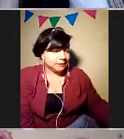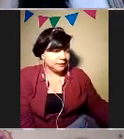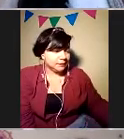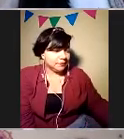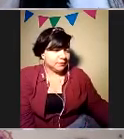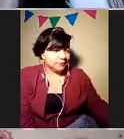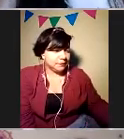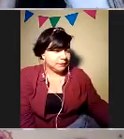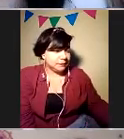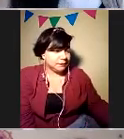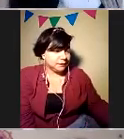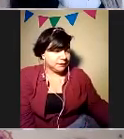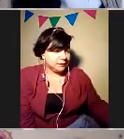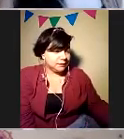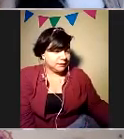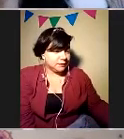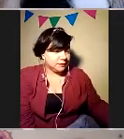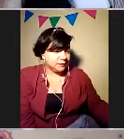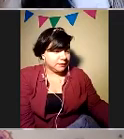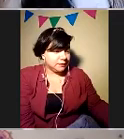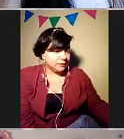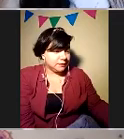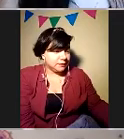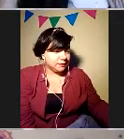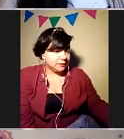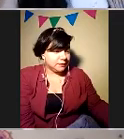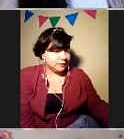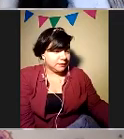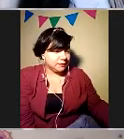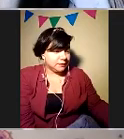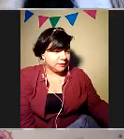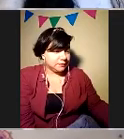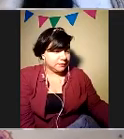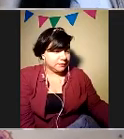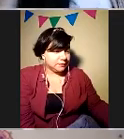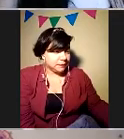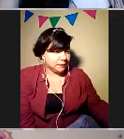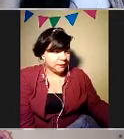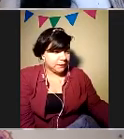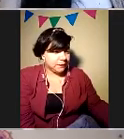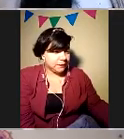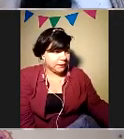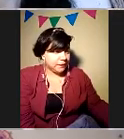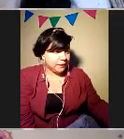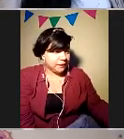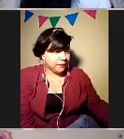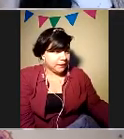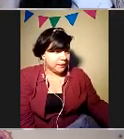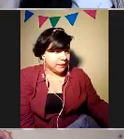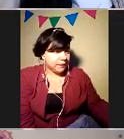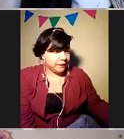creativo autónomo, y las libertades de los creadores que tienen al momento de pensar el vestuario y los